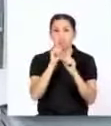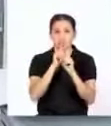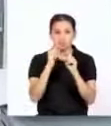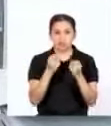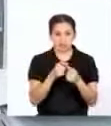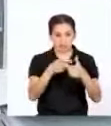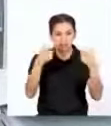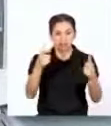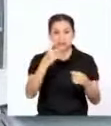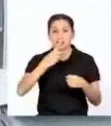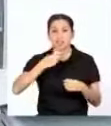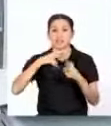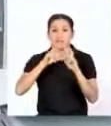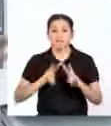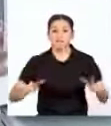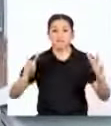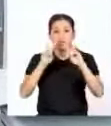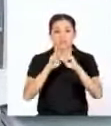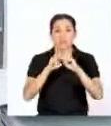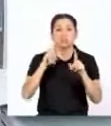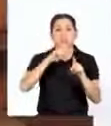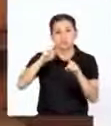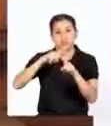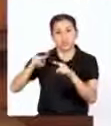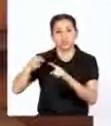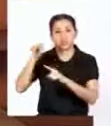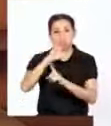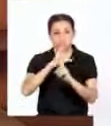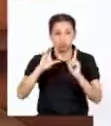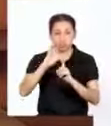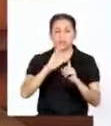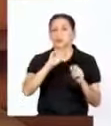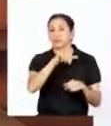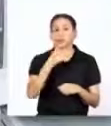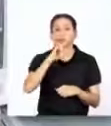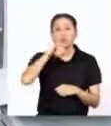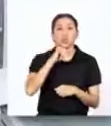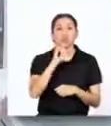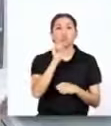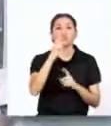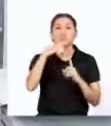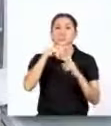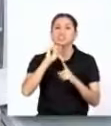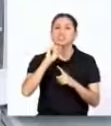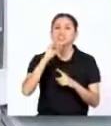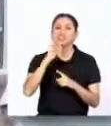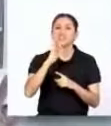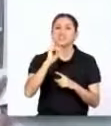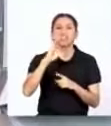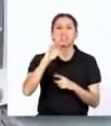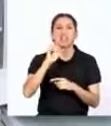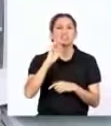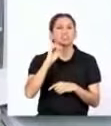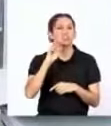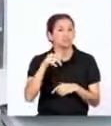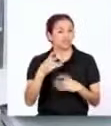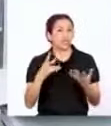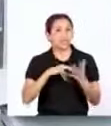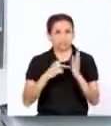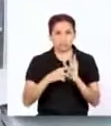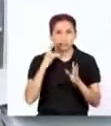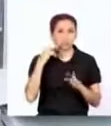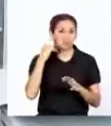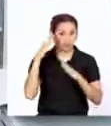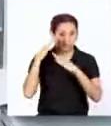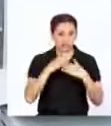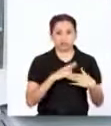a la revaloración de la diversidad cultural. Sigue la justificación. Es simple. Consideramos que la